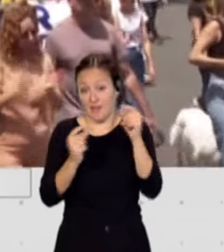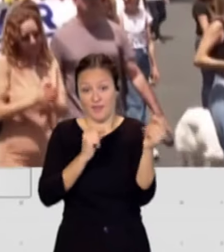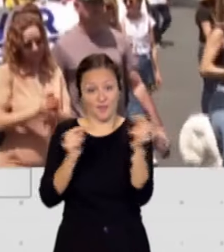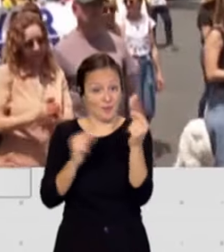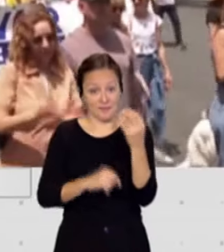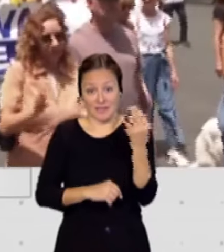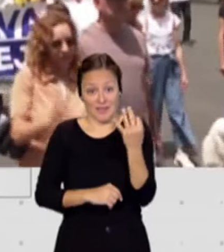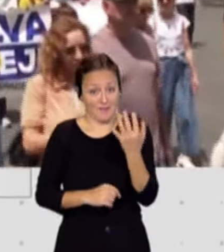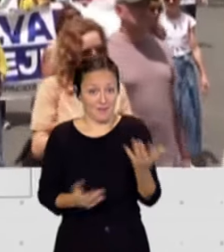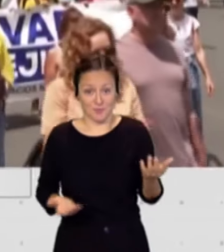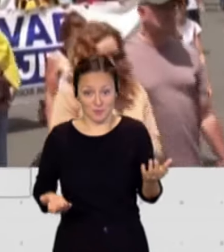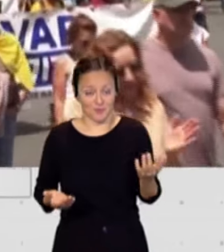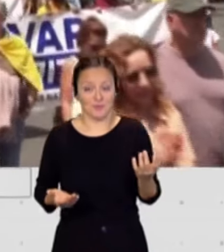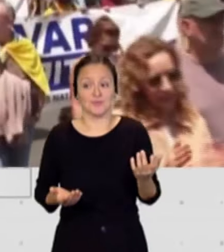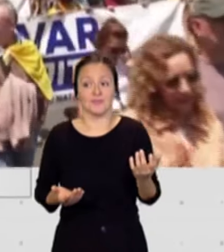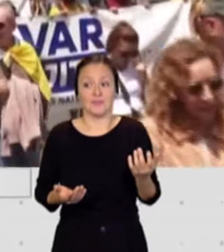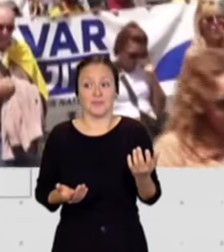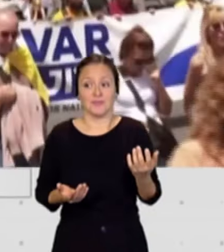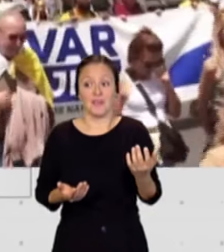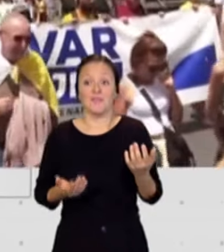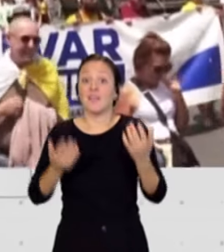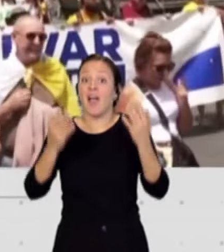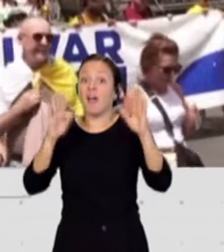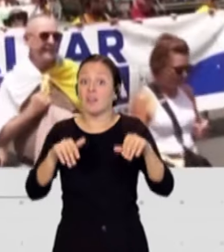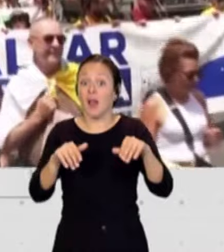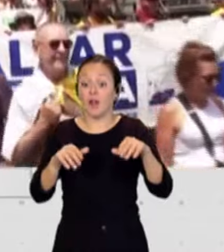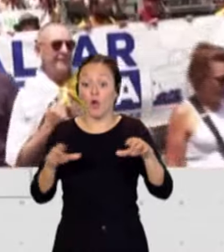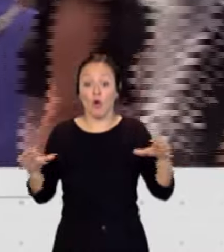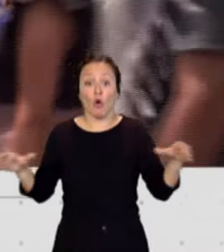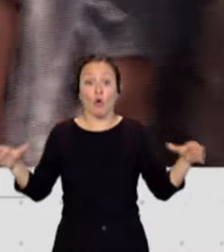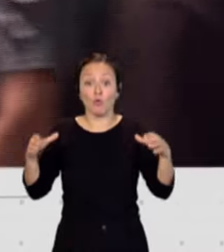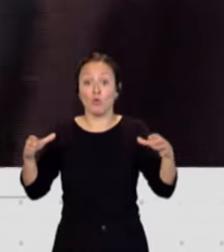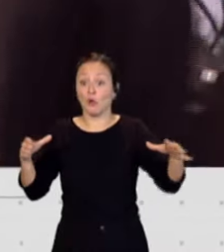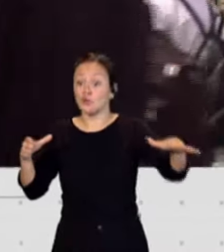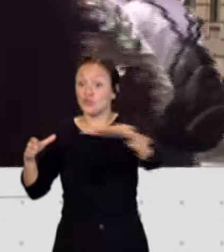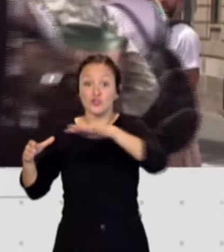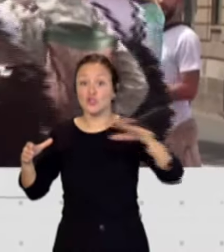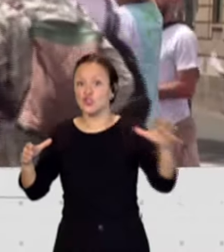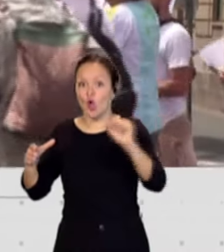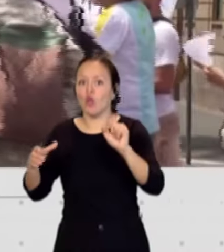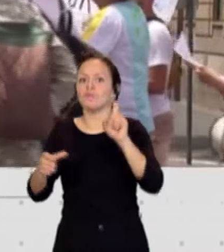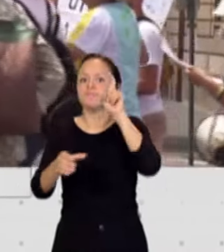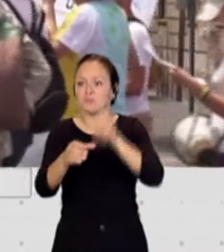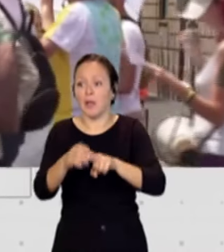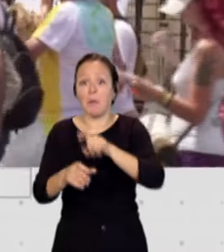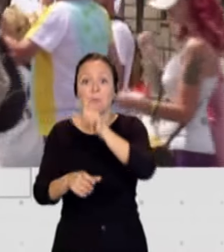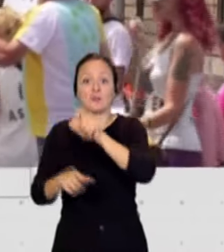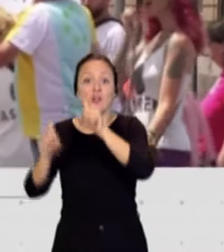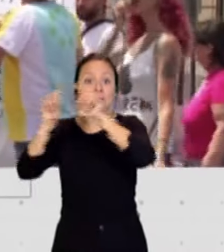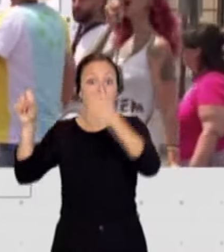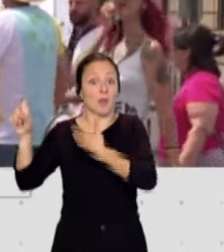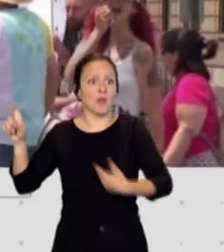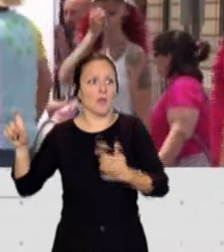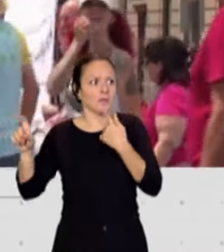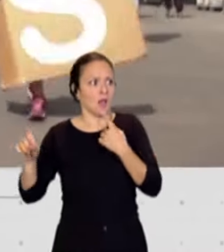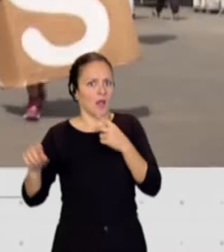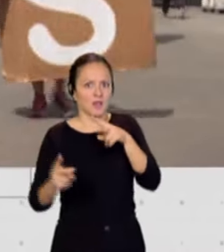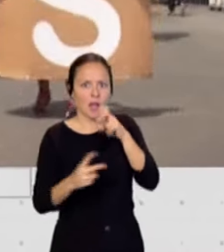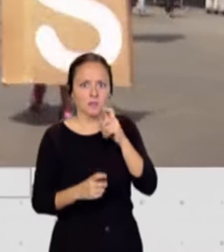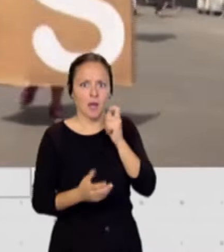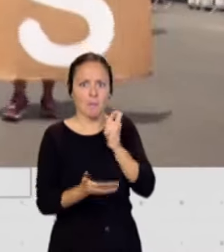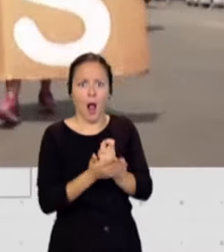este hecho y en él intervienen todos todas las partes aquí hay empresarios que se oponen radicalmente a esa tasa aquí